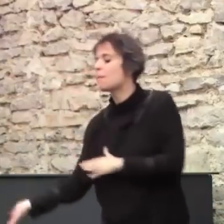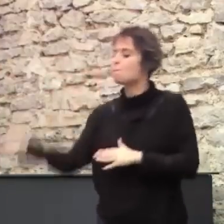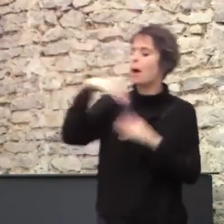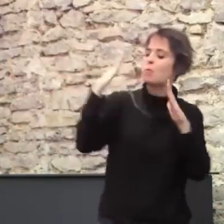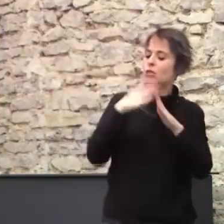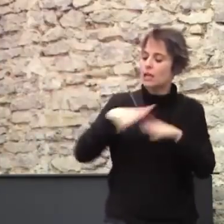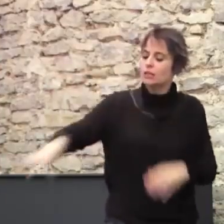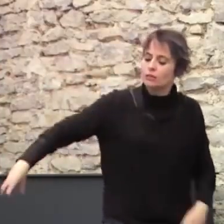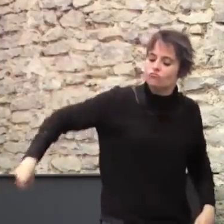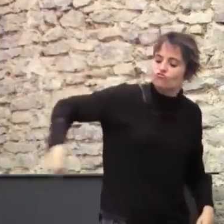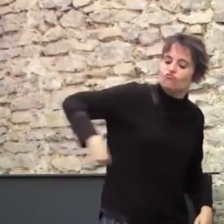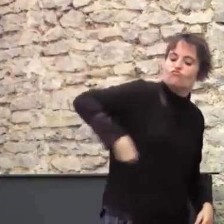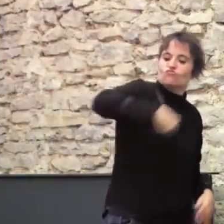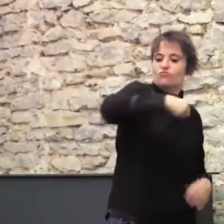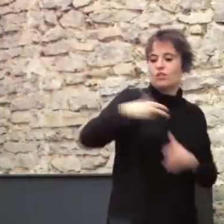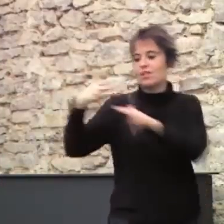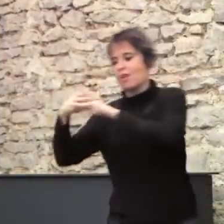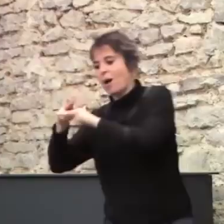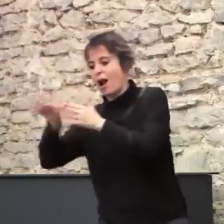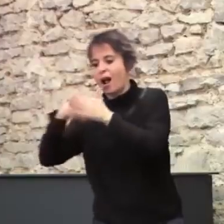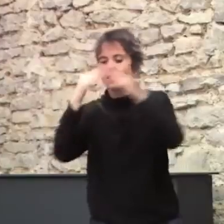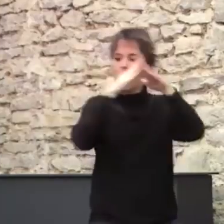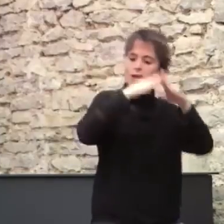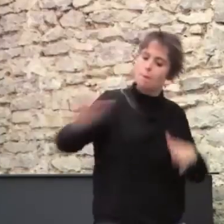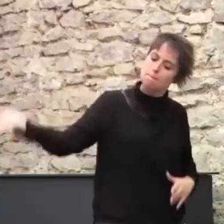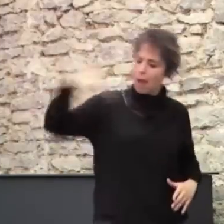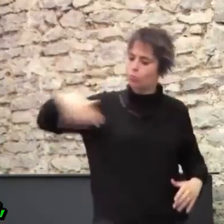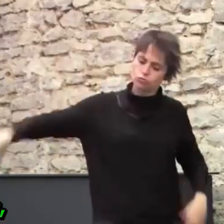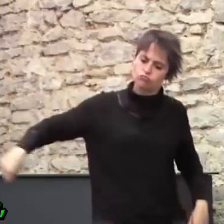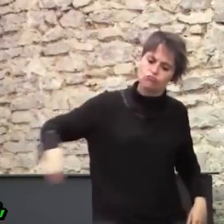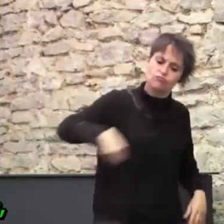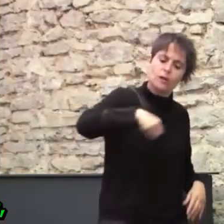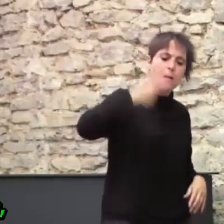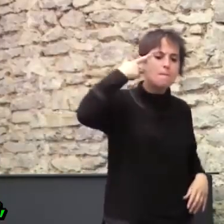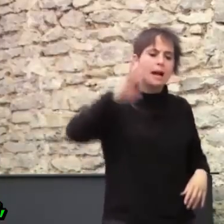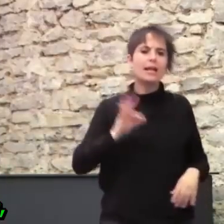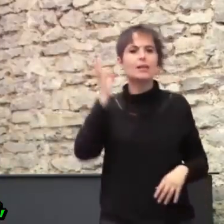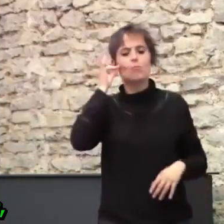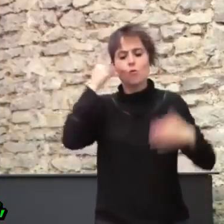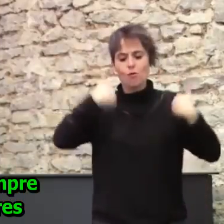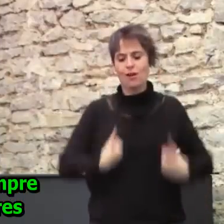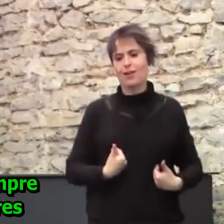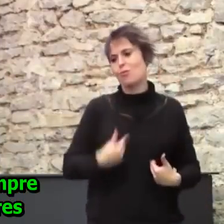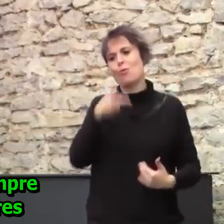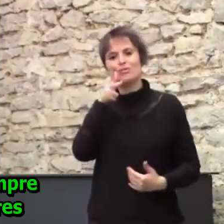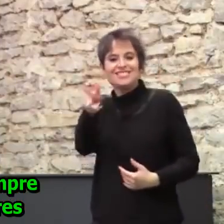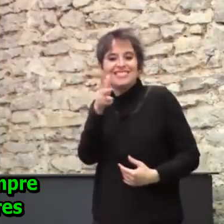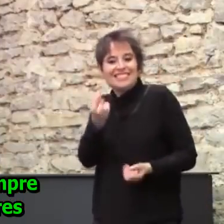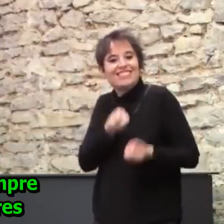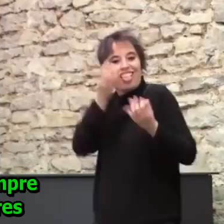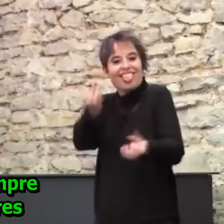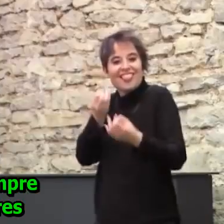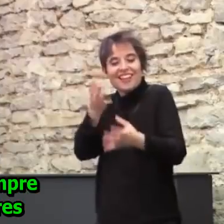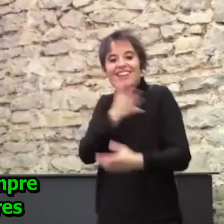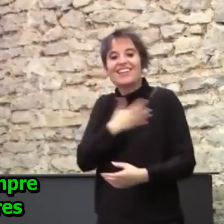los llevan arrastrados del bar a la casa. Es una figura como muy popular que